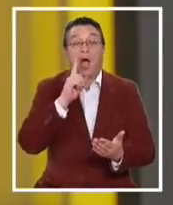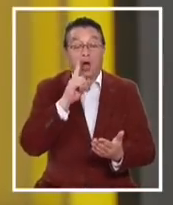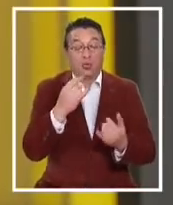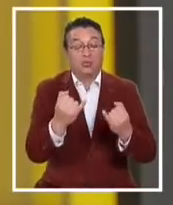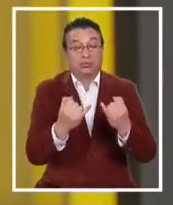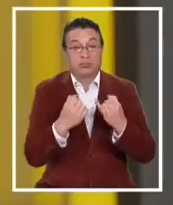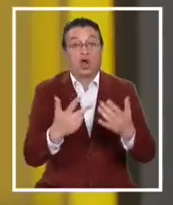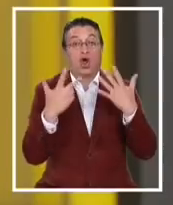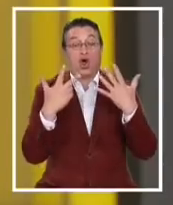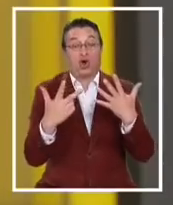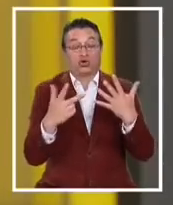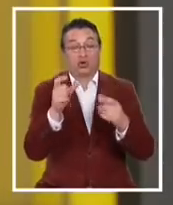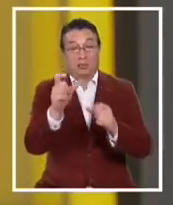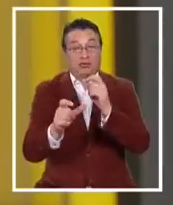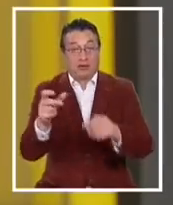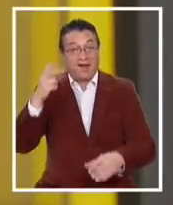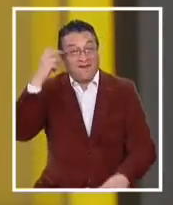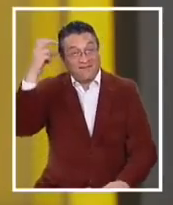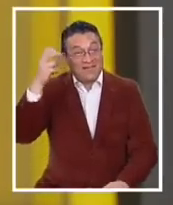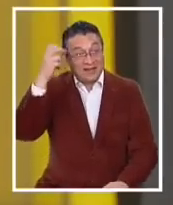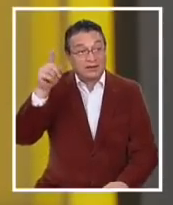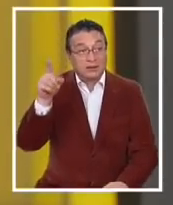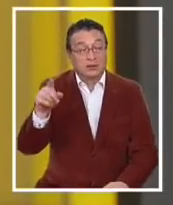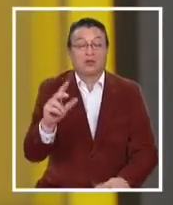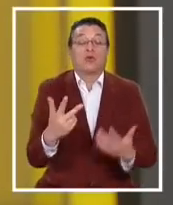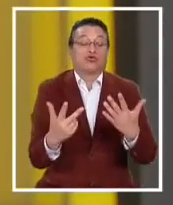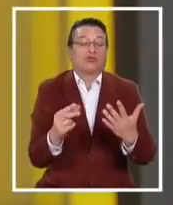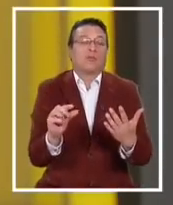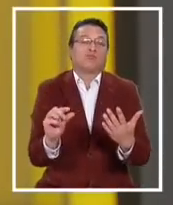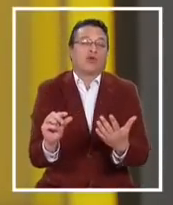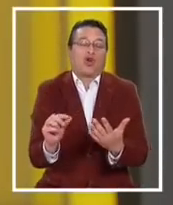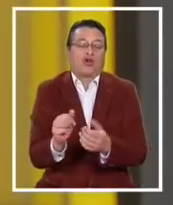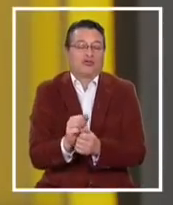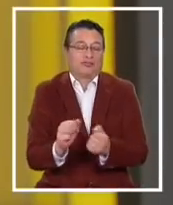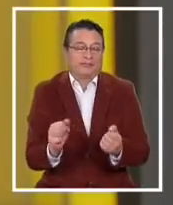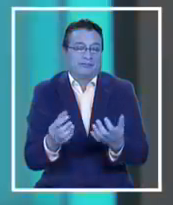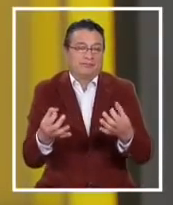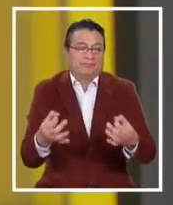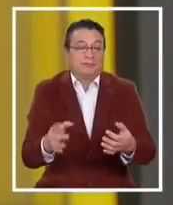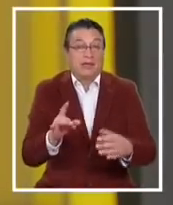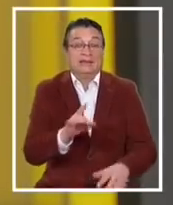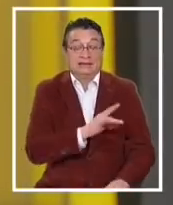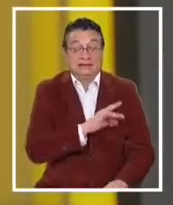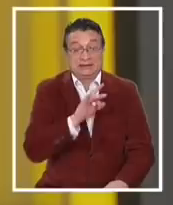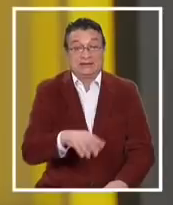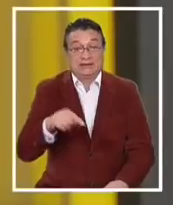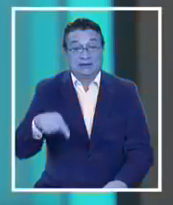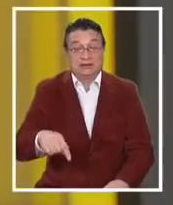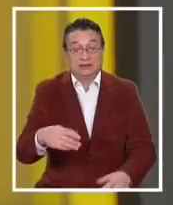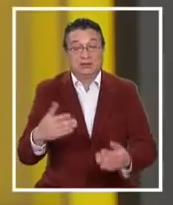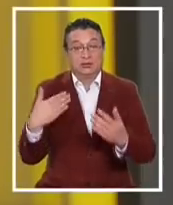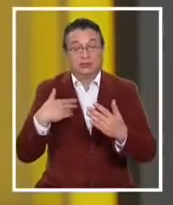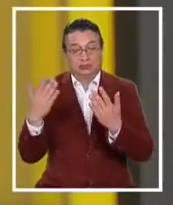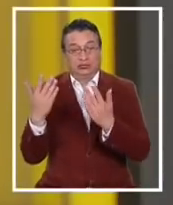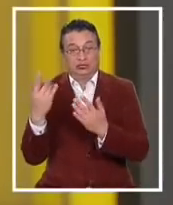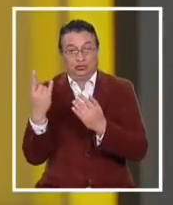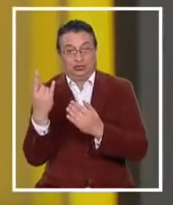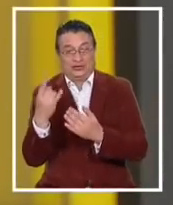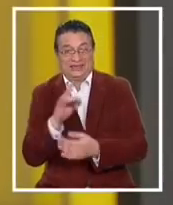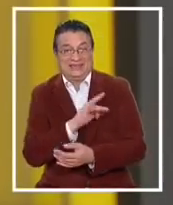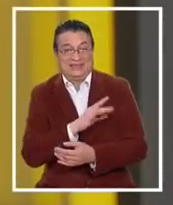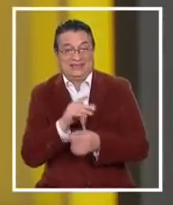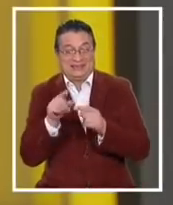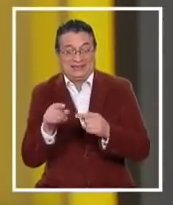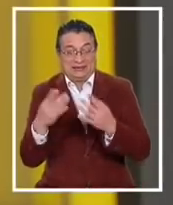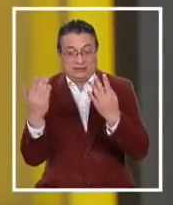reporte de 8 pacientes brasileños, que eso es nada. Estamos en Chile, académicos de la Universidad de Chile con los que yo